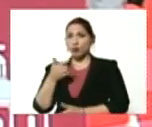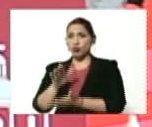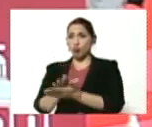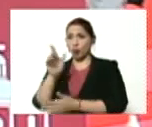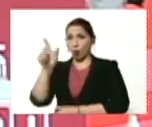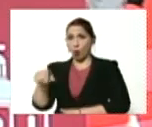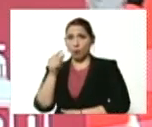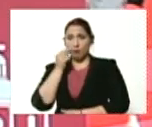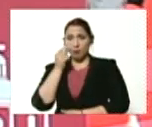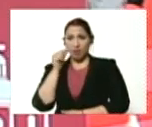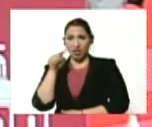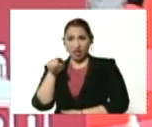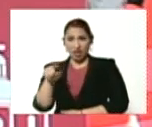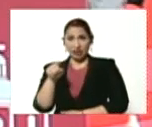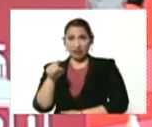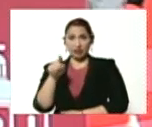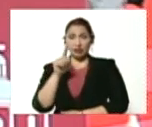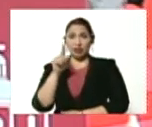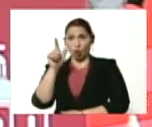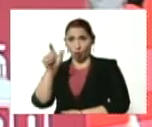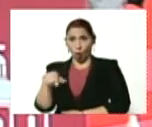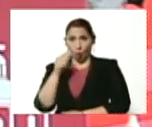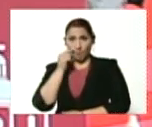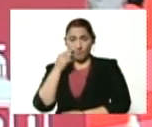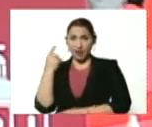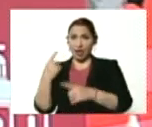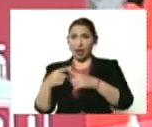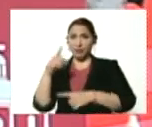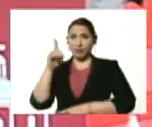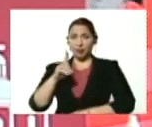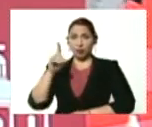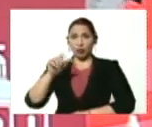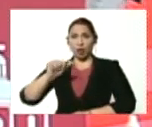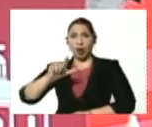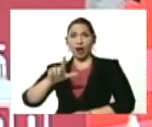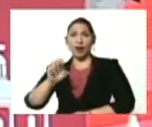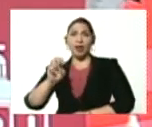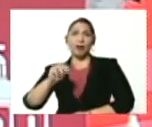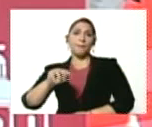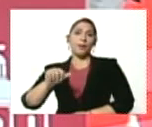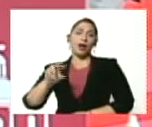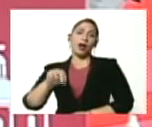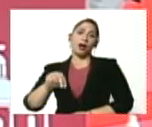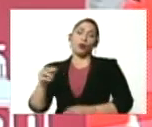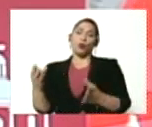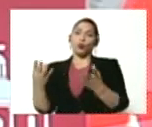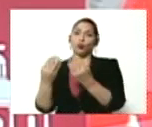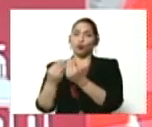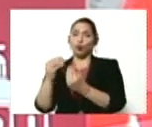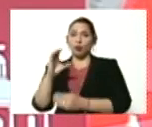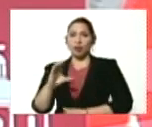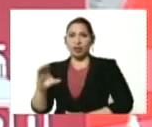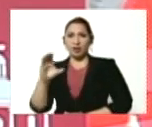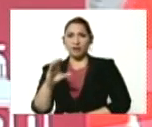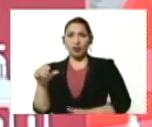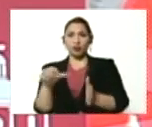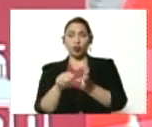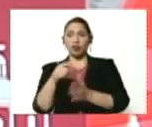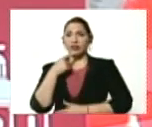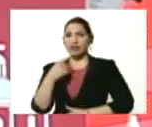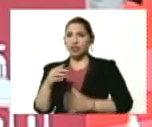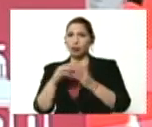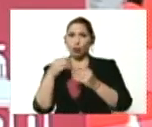De este señor exdiputado Alemán, con Cliver Alcalá Cordones, donde refería de todos los